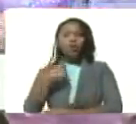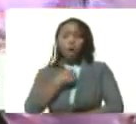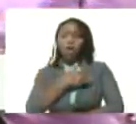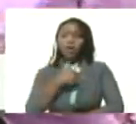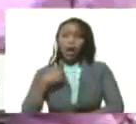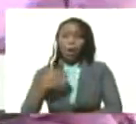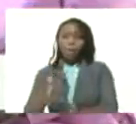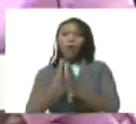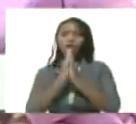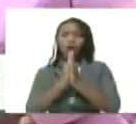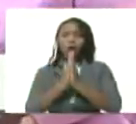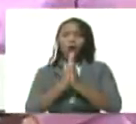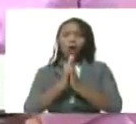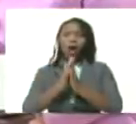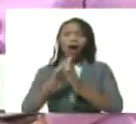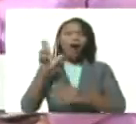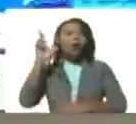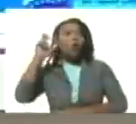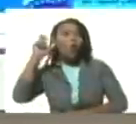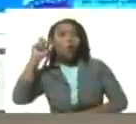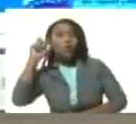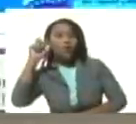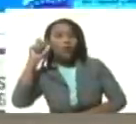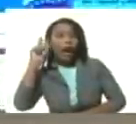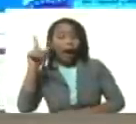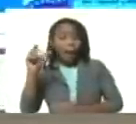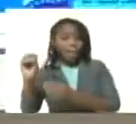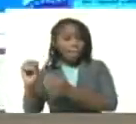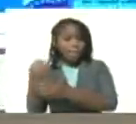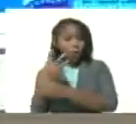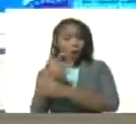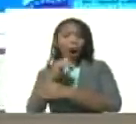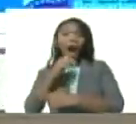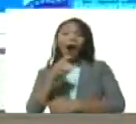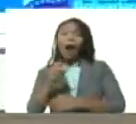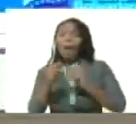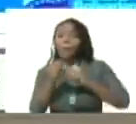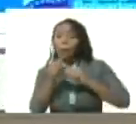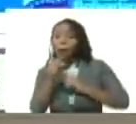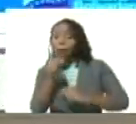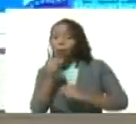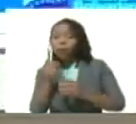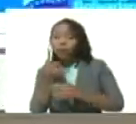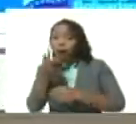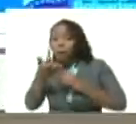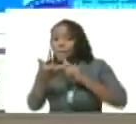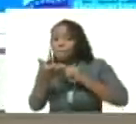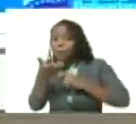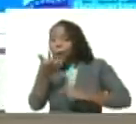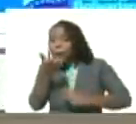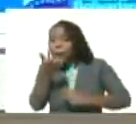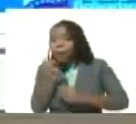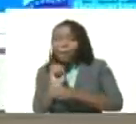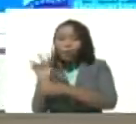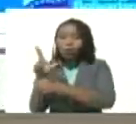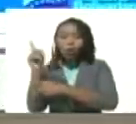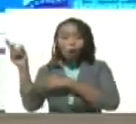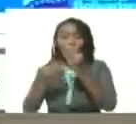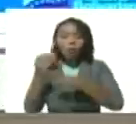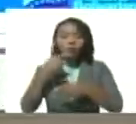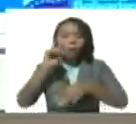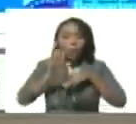favor, el audio expreso. Quiero demostrar paso a paso cómo se fue gestando esta